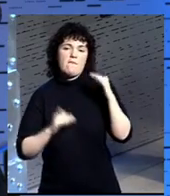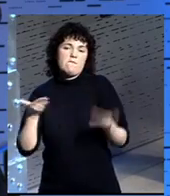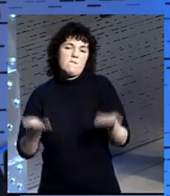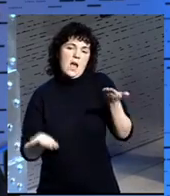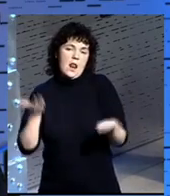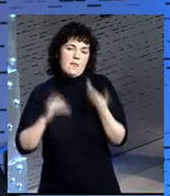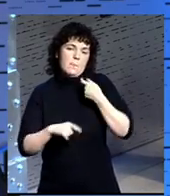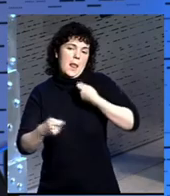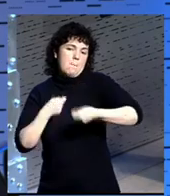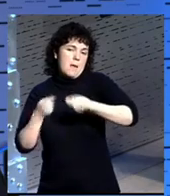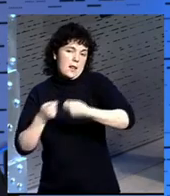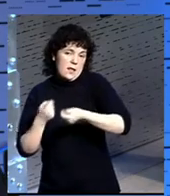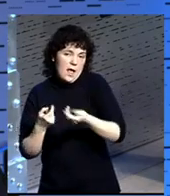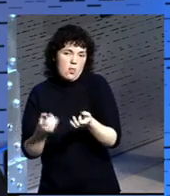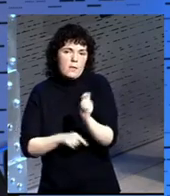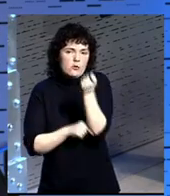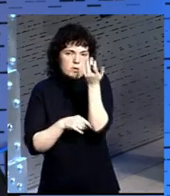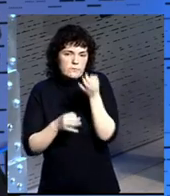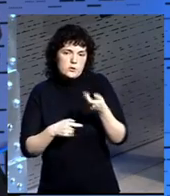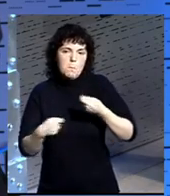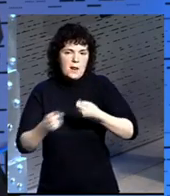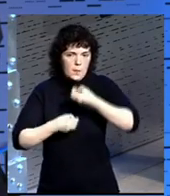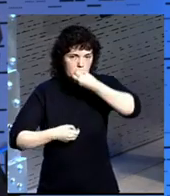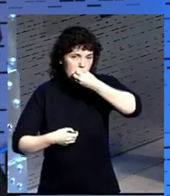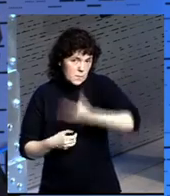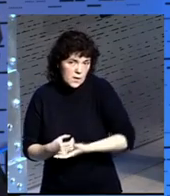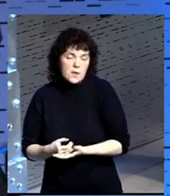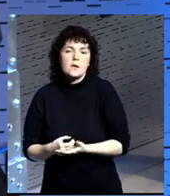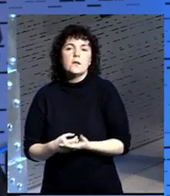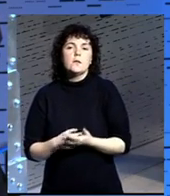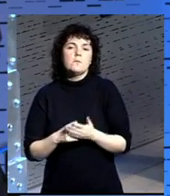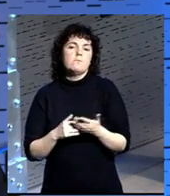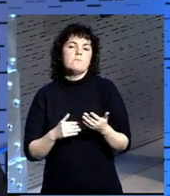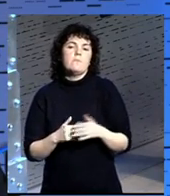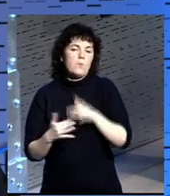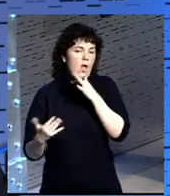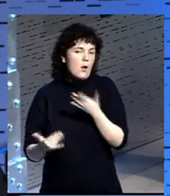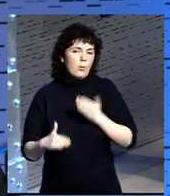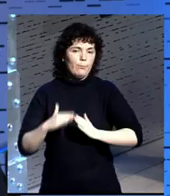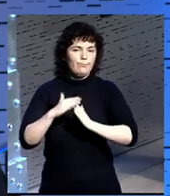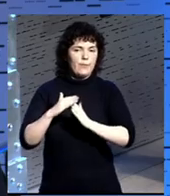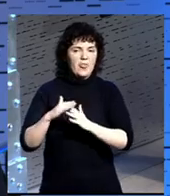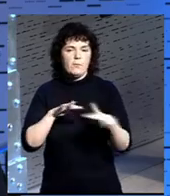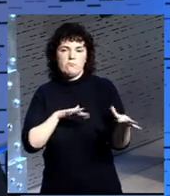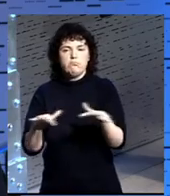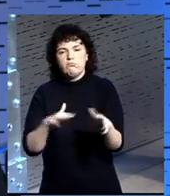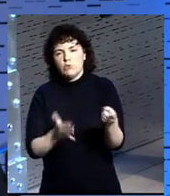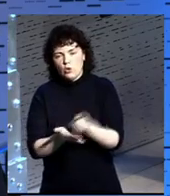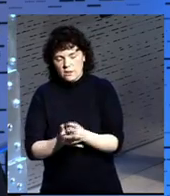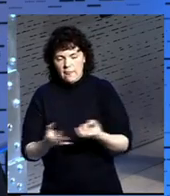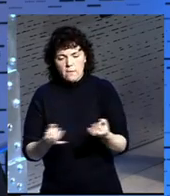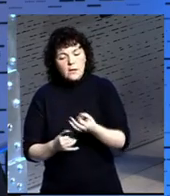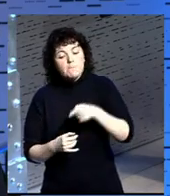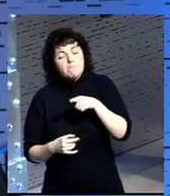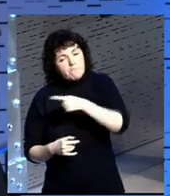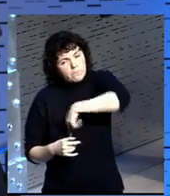es conseguir que eso vuelva a ser un mercado más fluido que lo que es ahora. En ese sentido, nosotros